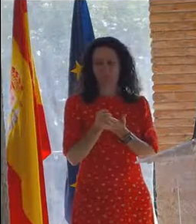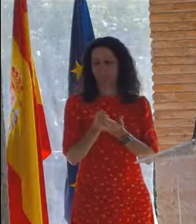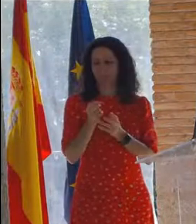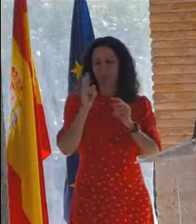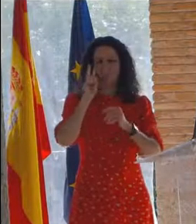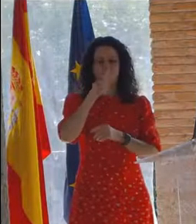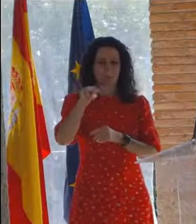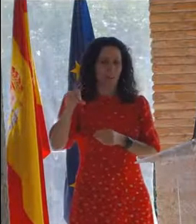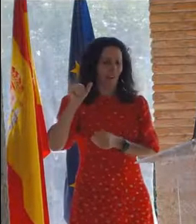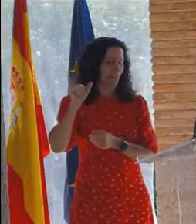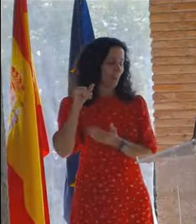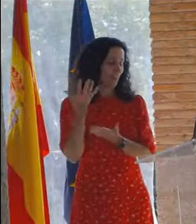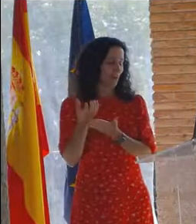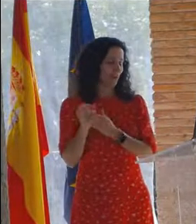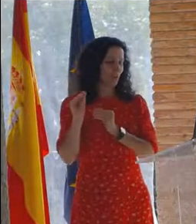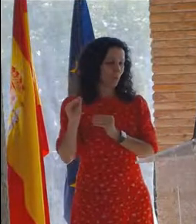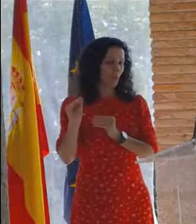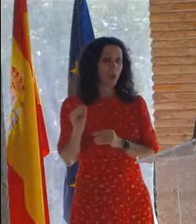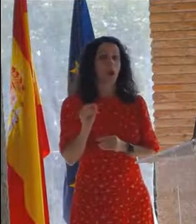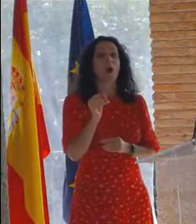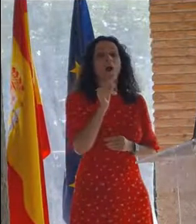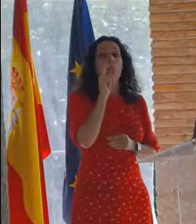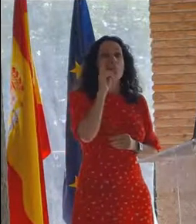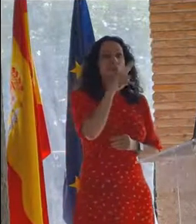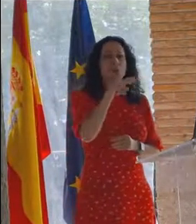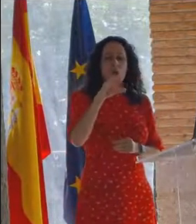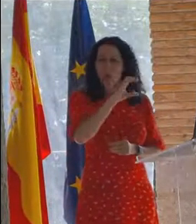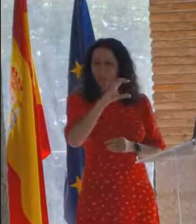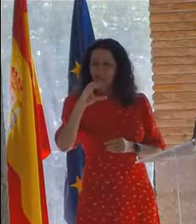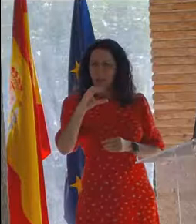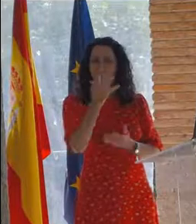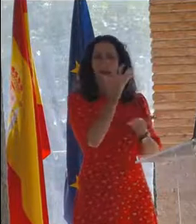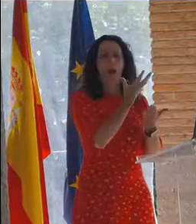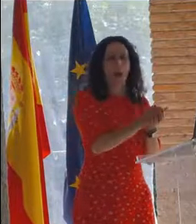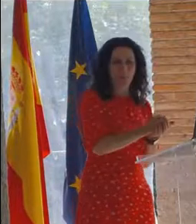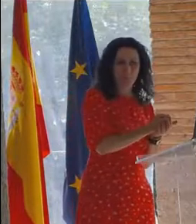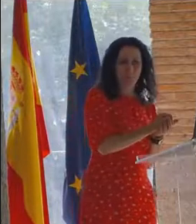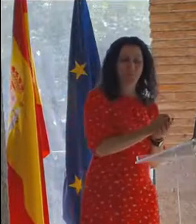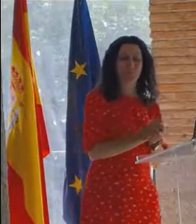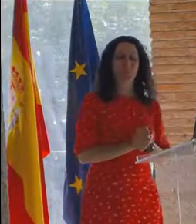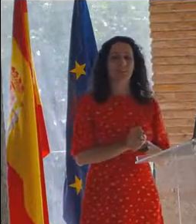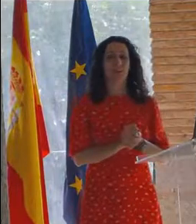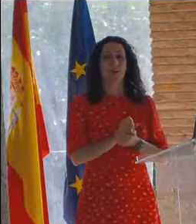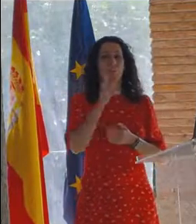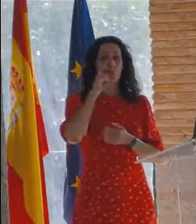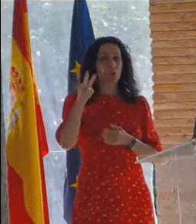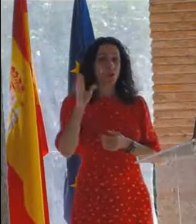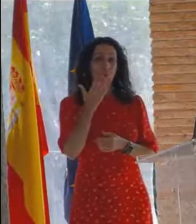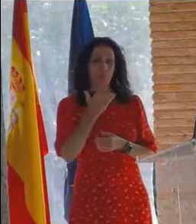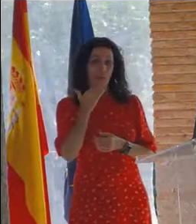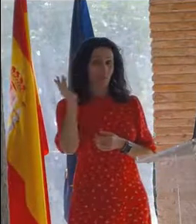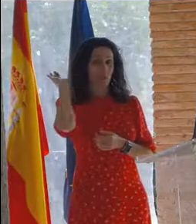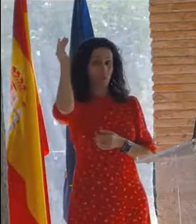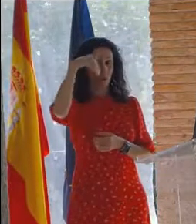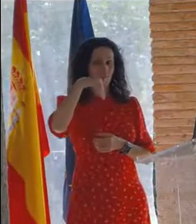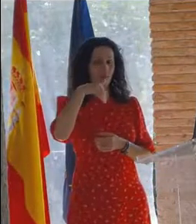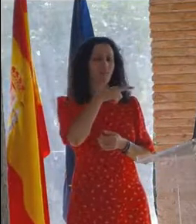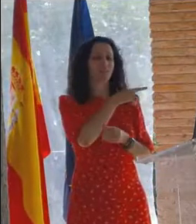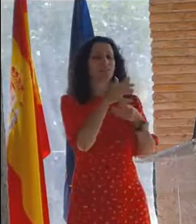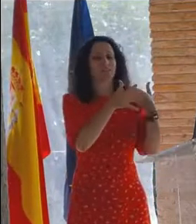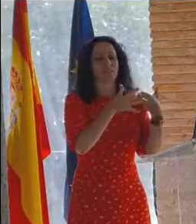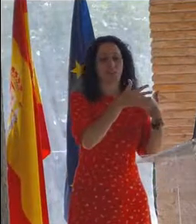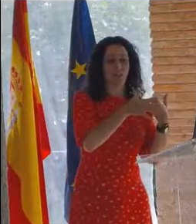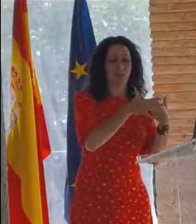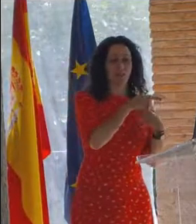existe bueno está la aplicación del museo o por ejemplo en museo de Cáceres también tiene su aplicación el Museo